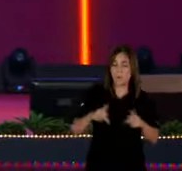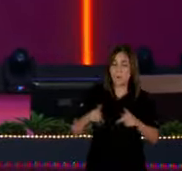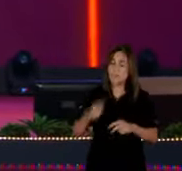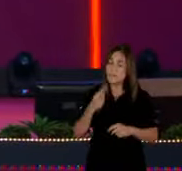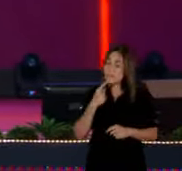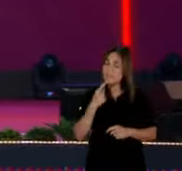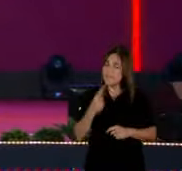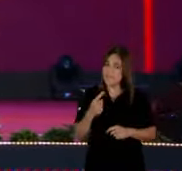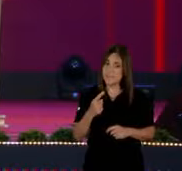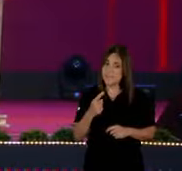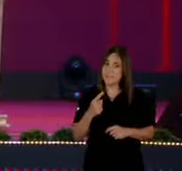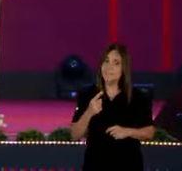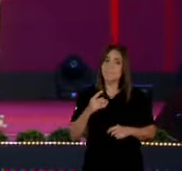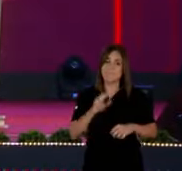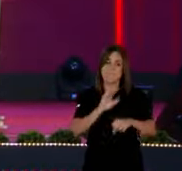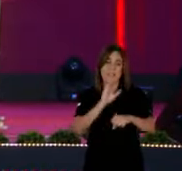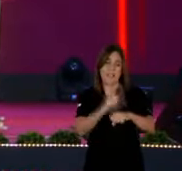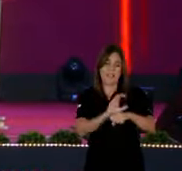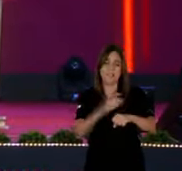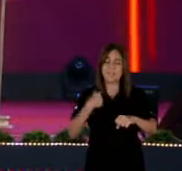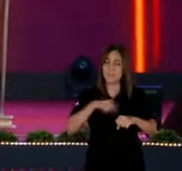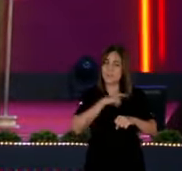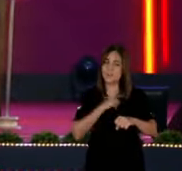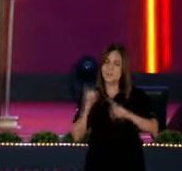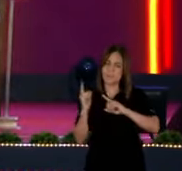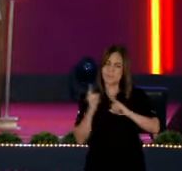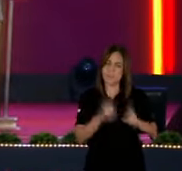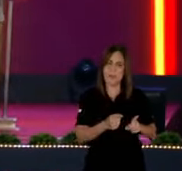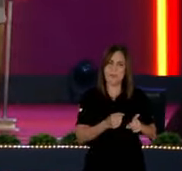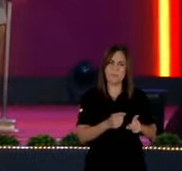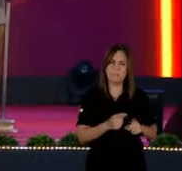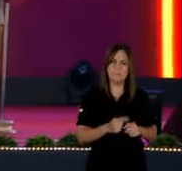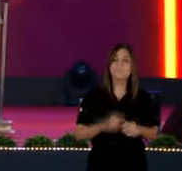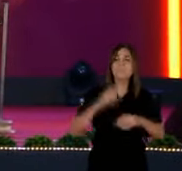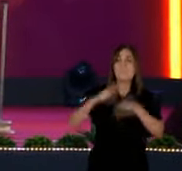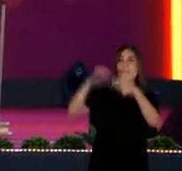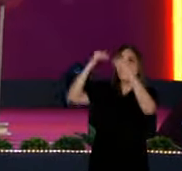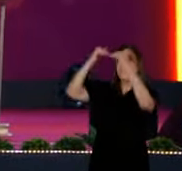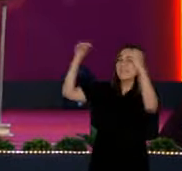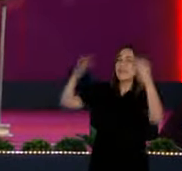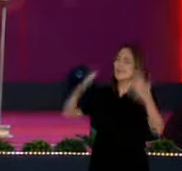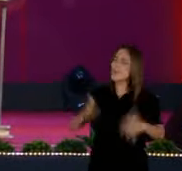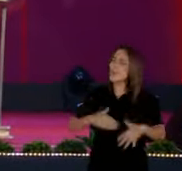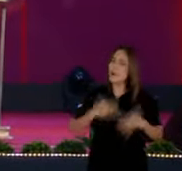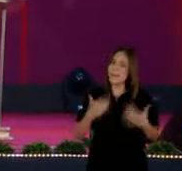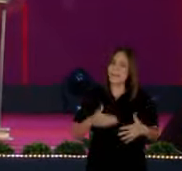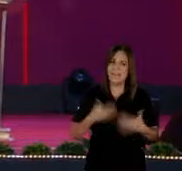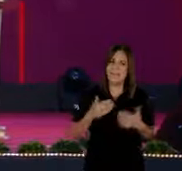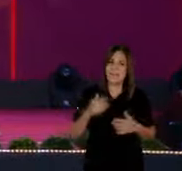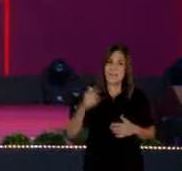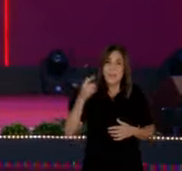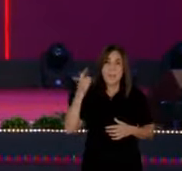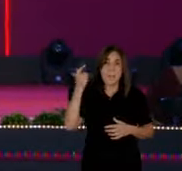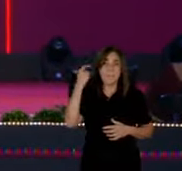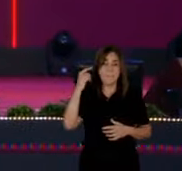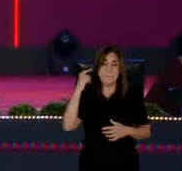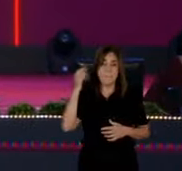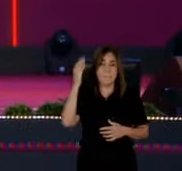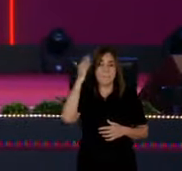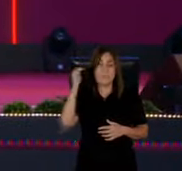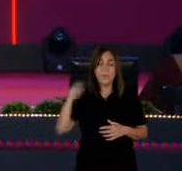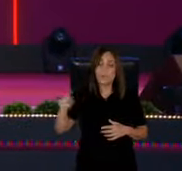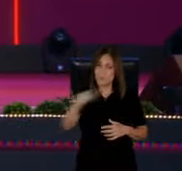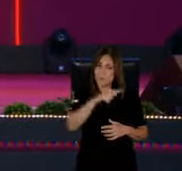está contento hoy porque usted llegó a la casa. Alguien que diga amén. Siempre instamos a la iglesia que nos ve a través de los